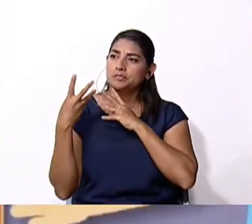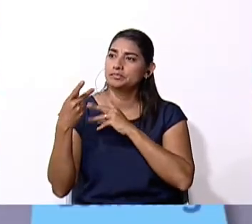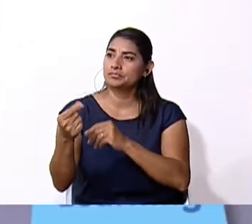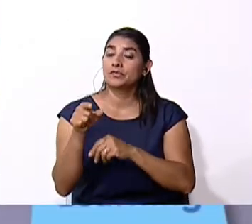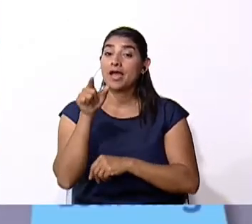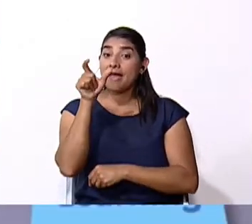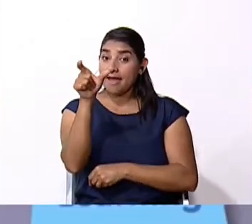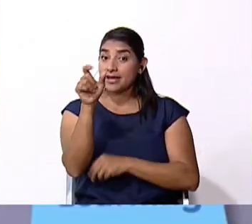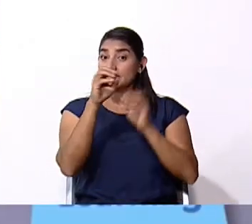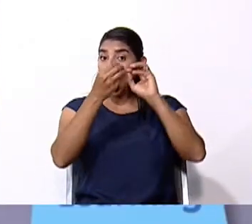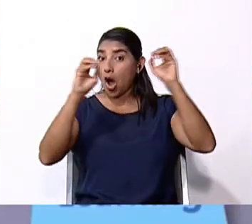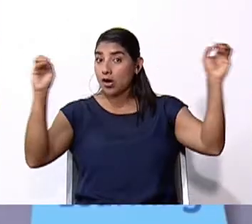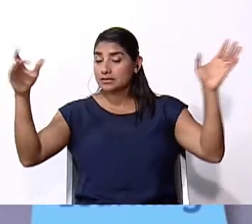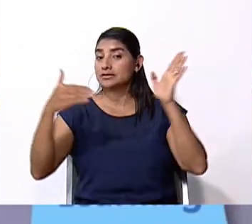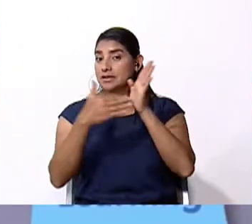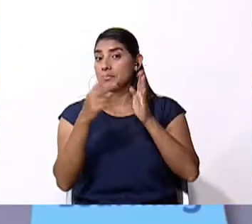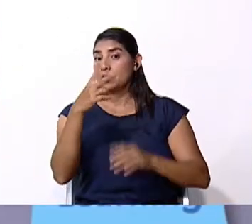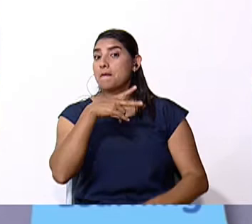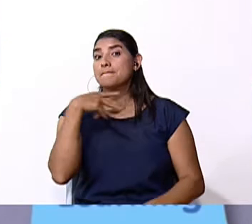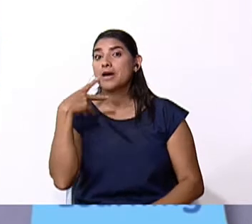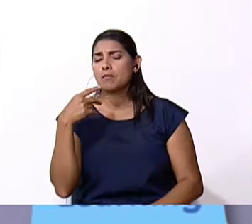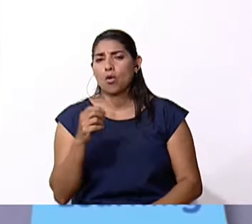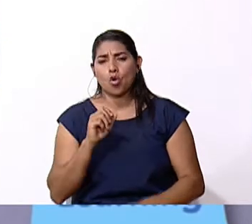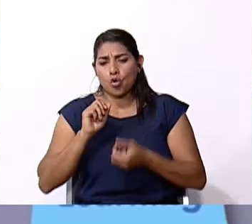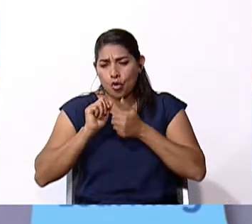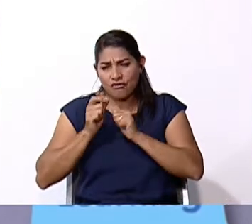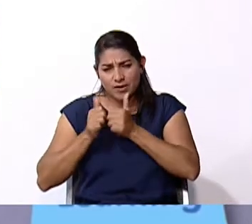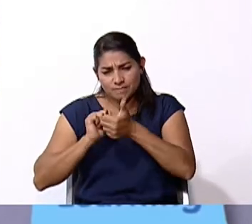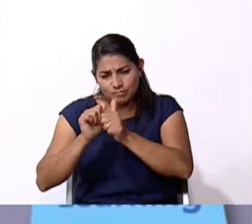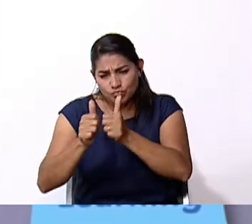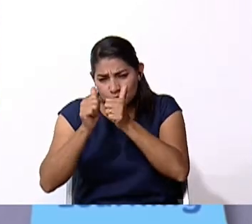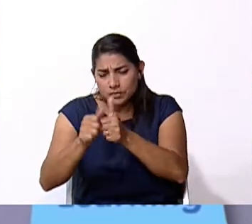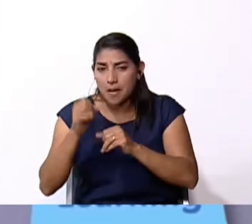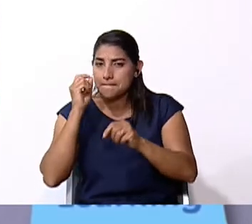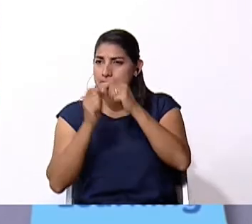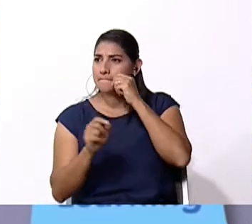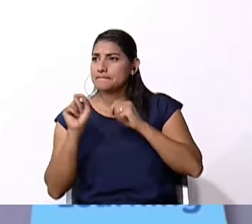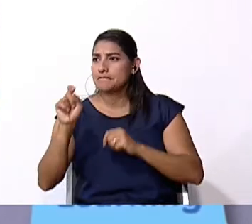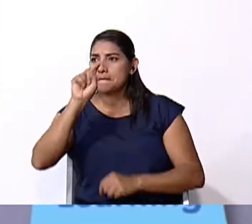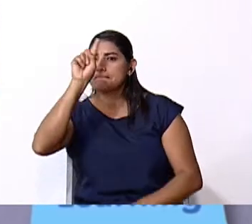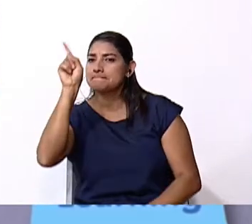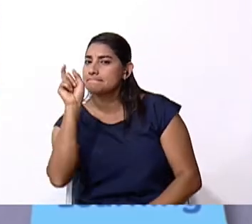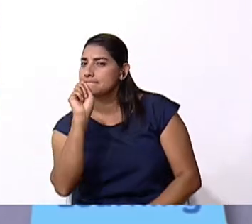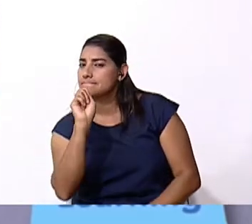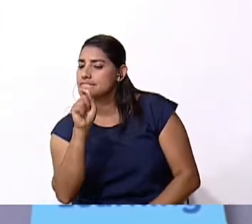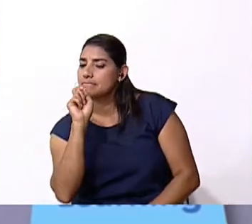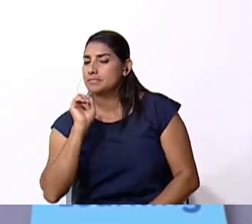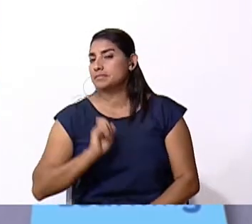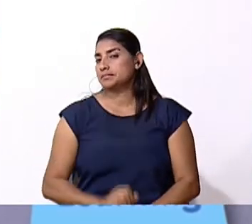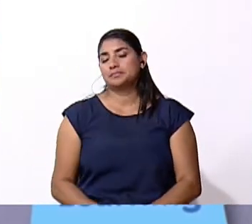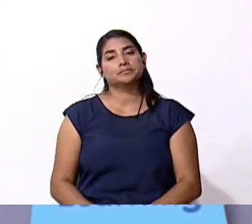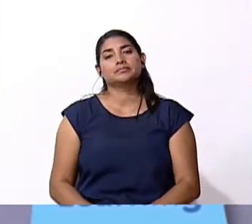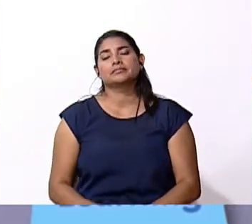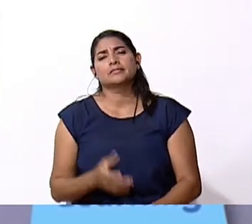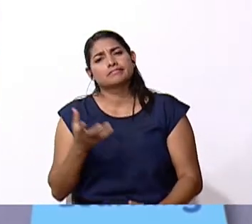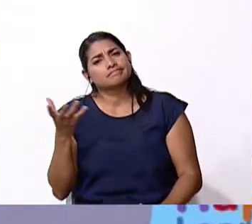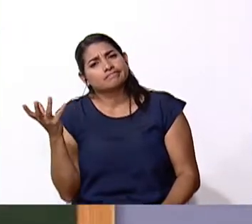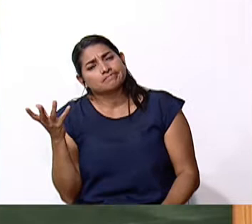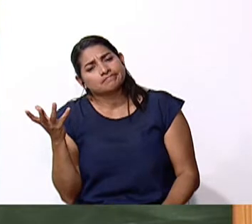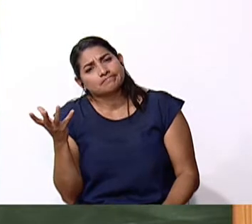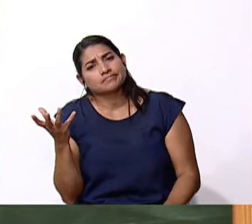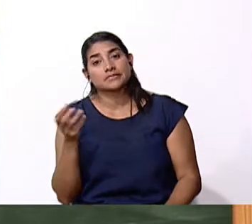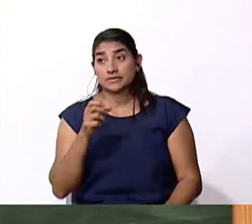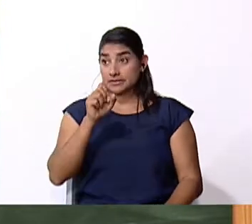Esta oración también tiene un verbo, correr, y acaba en signo de interrogación. Y